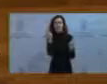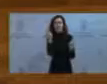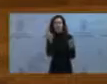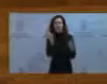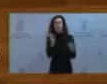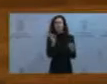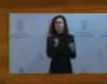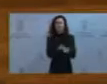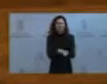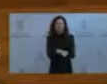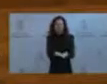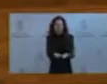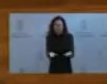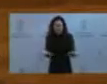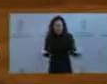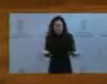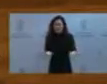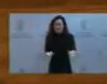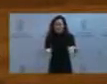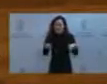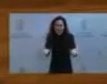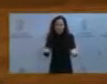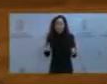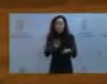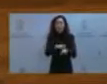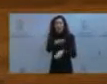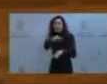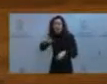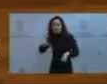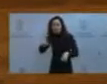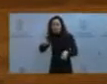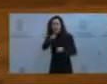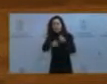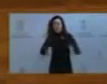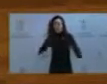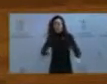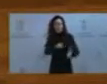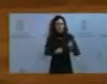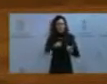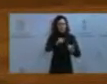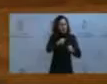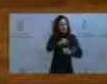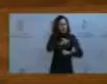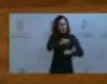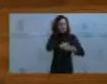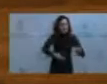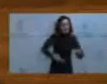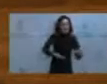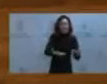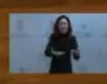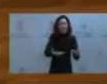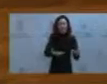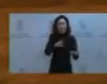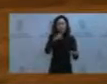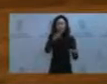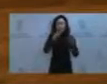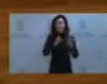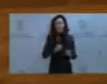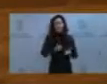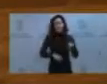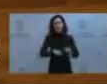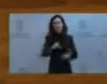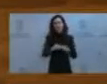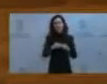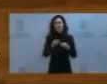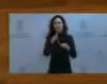medios disponibles para la resolución de los problemas de lista de espera, en este caso de espera de determinados pacientes.